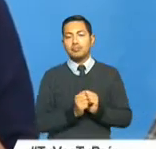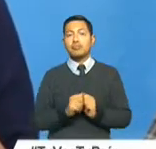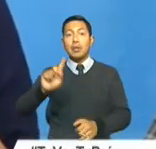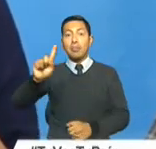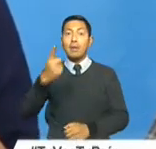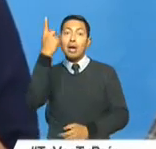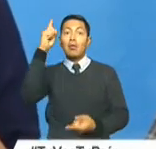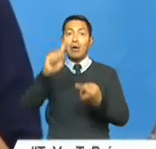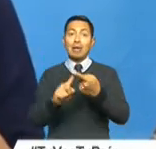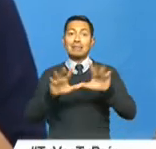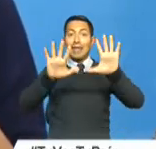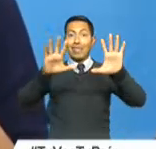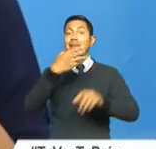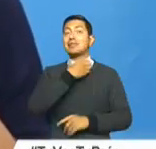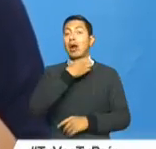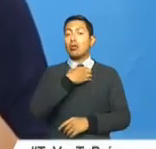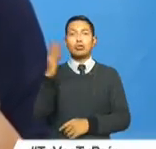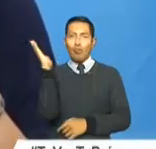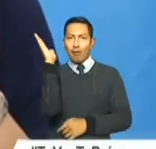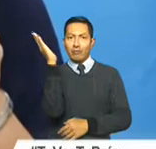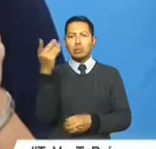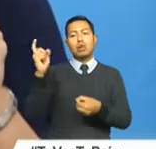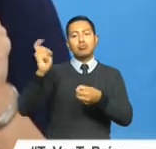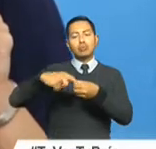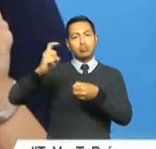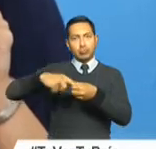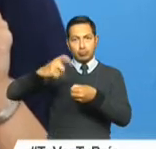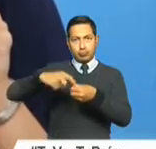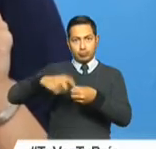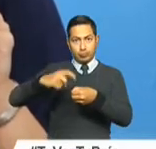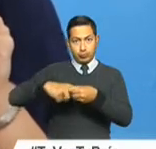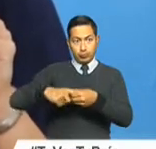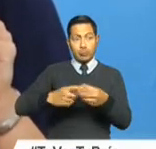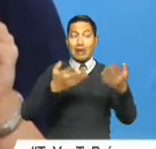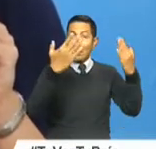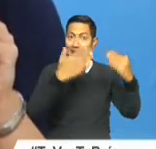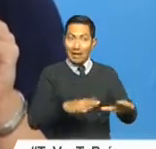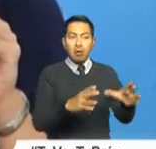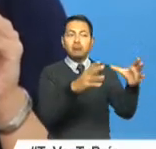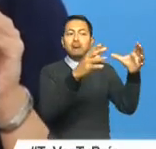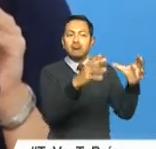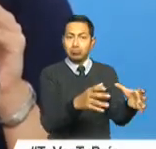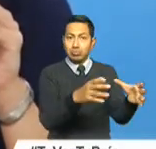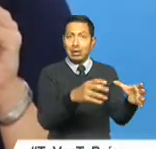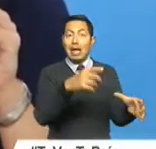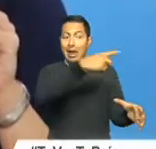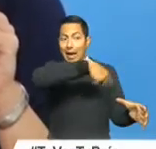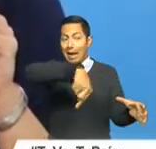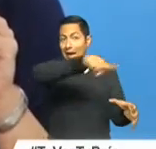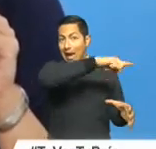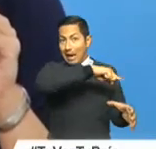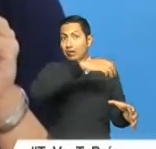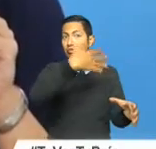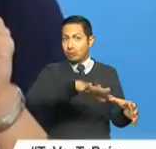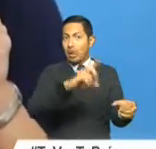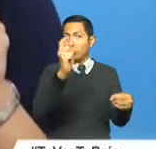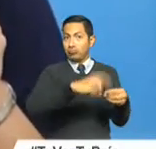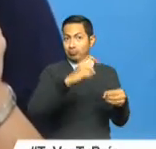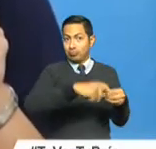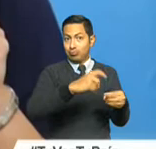agosto. Posteriormente, los docentes que hayan sido, que se hayan registrado en la página web del Ministerio de